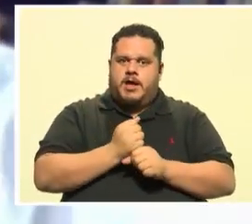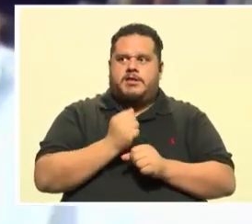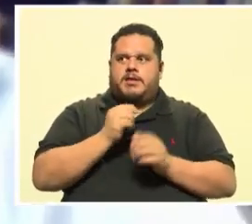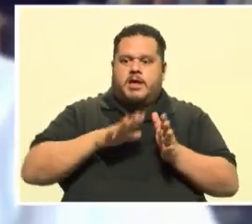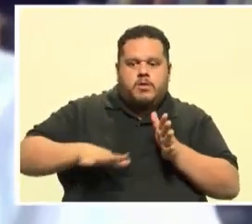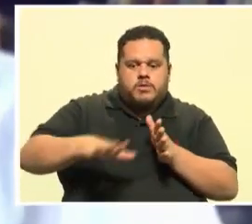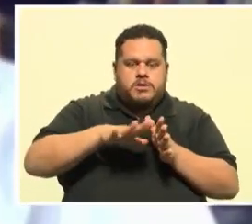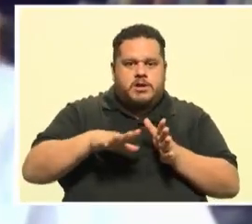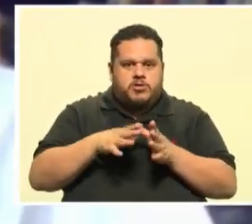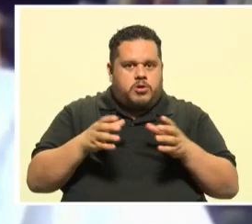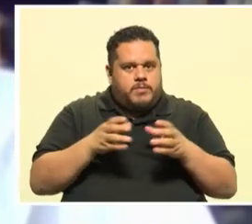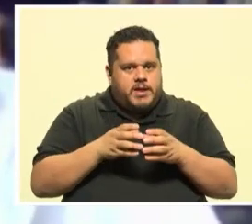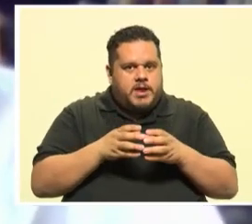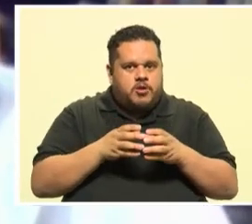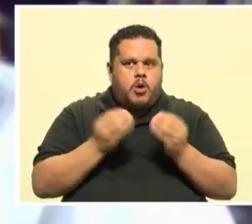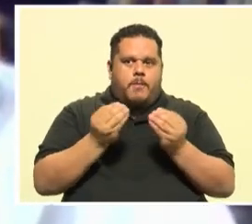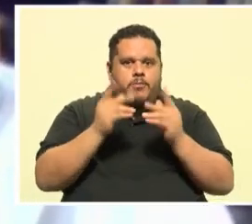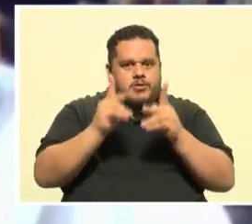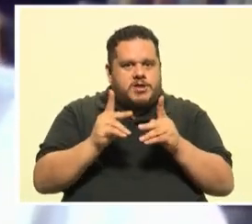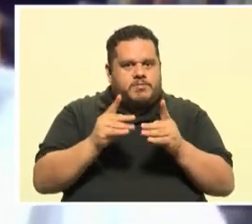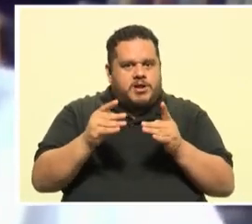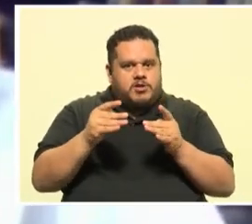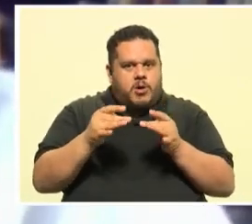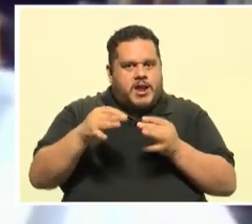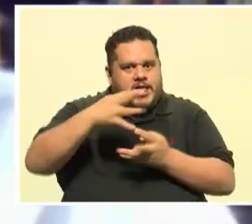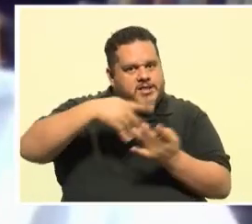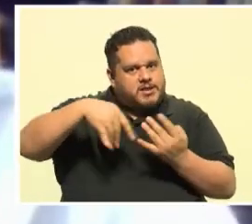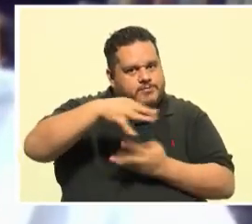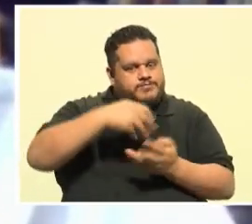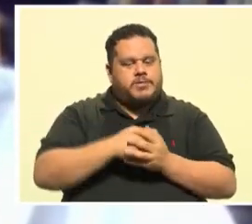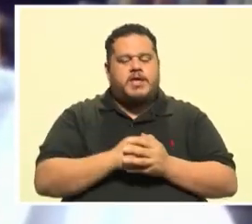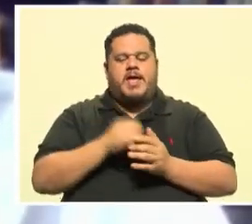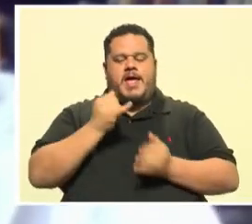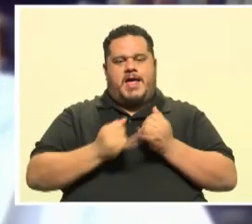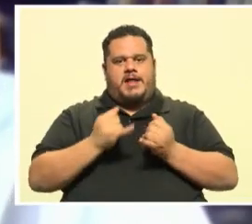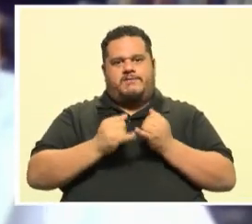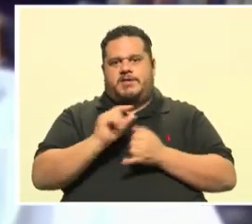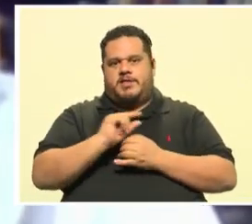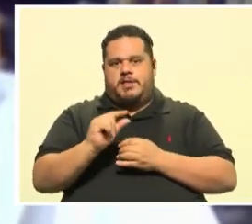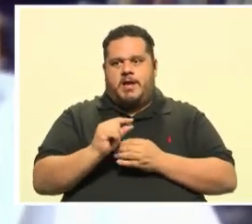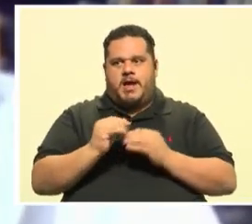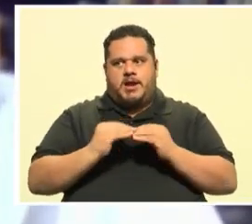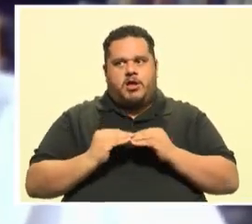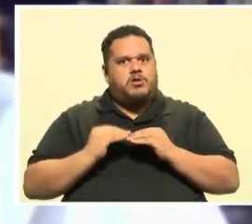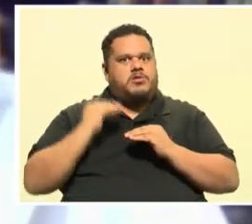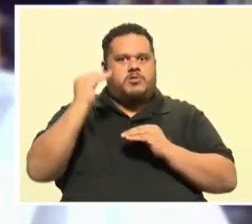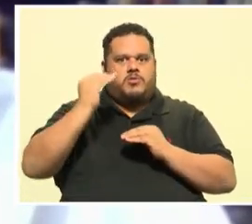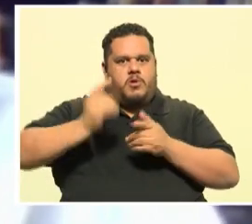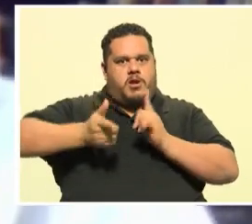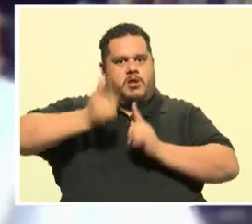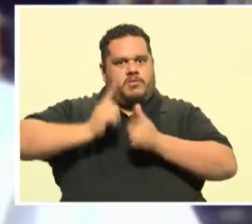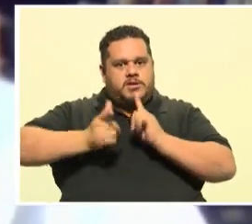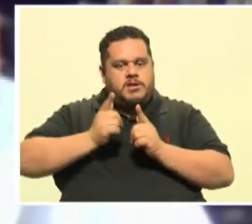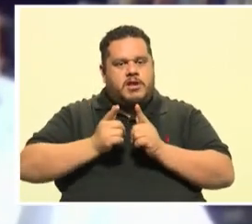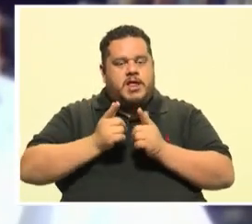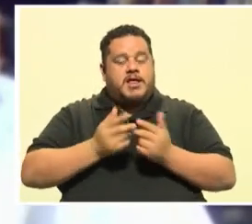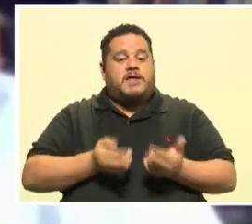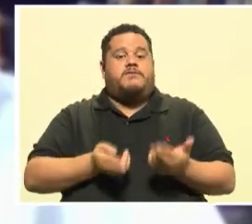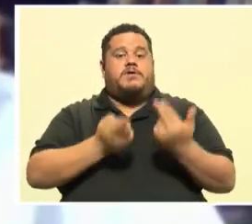un corredor migratorio importante de gente que viaja desde el sur del continente hacia la